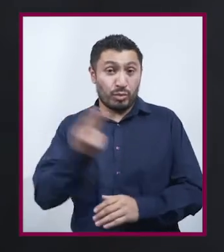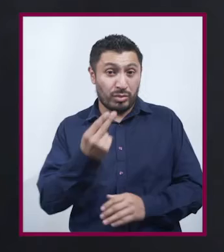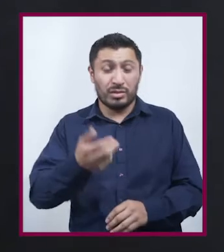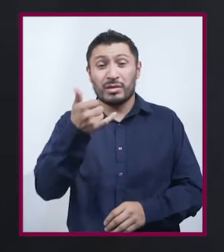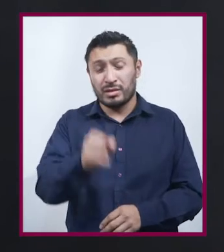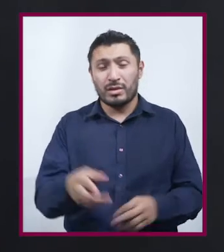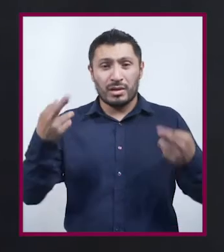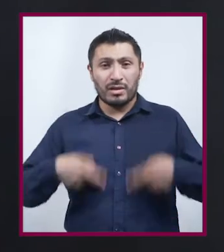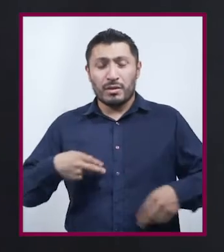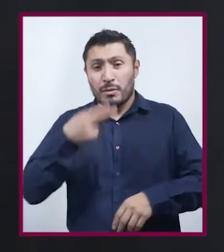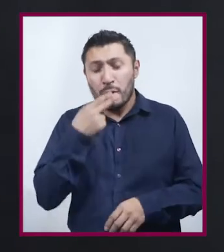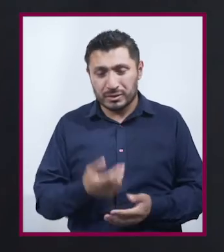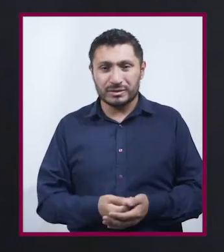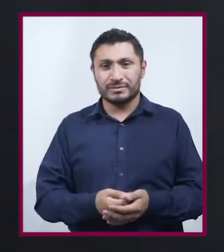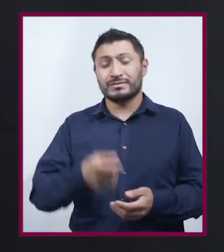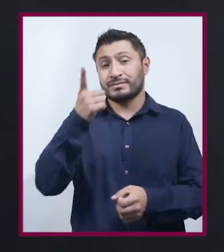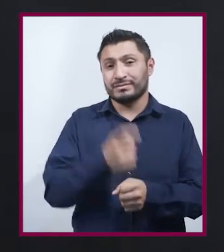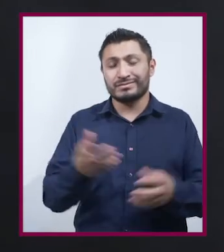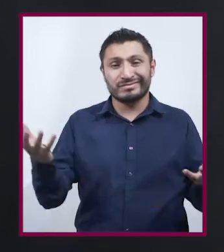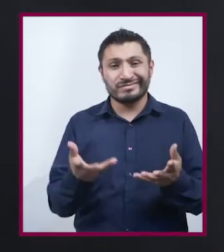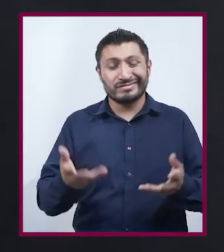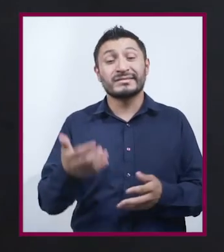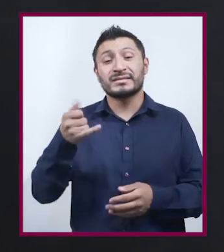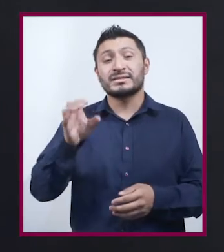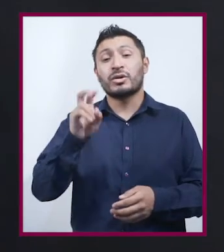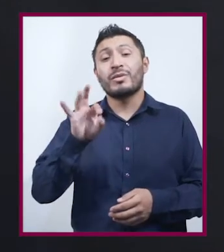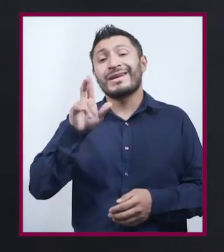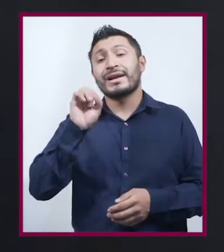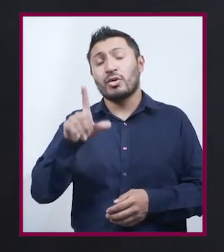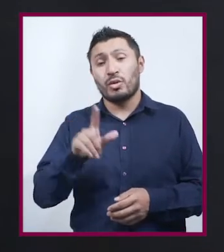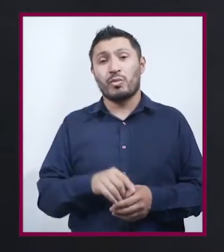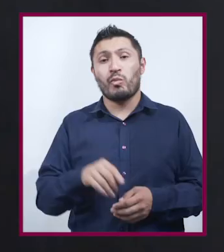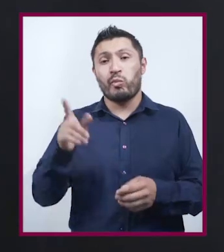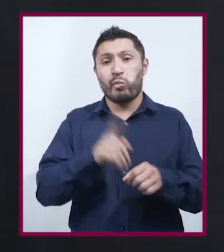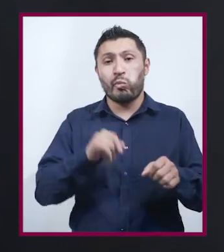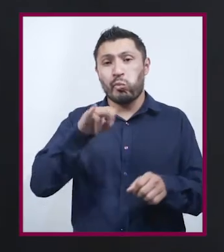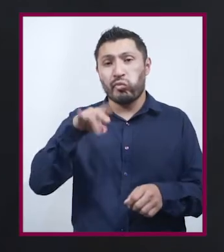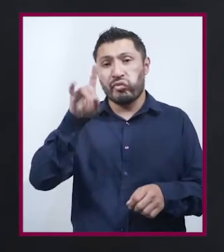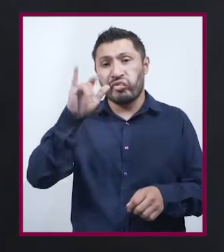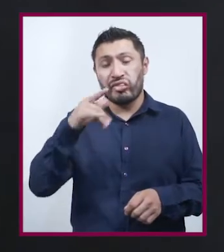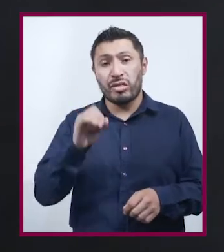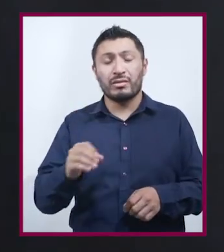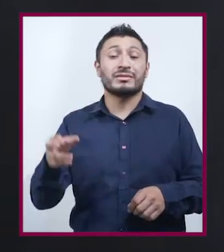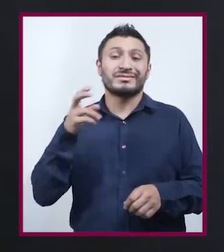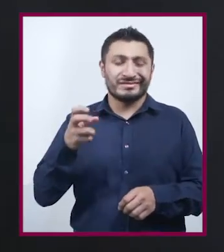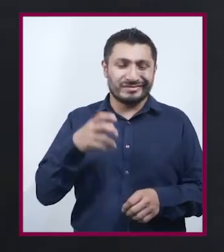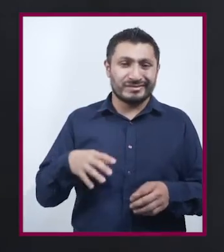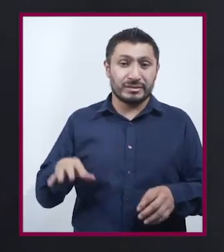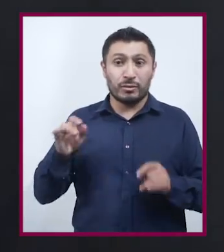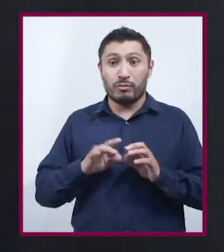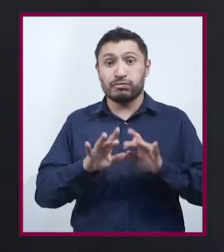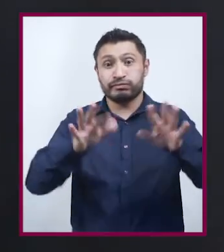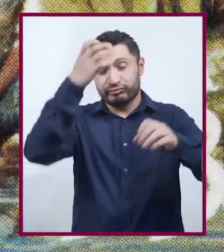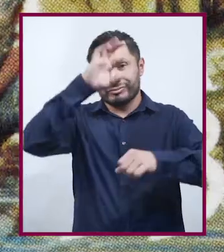rudos. El primer modelo de esta prenda fue el popular overol en color índigo. La resistencia de esa prenda se popularizó por